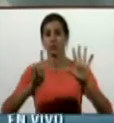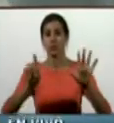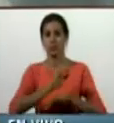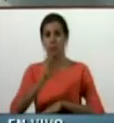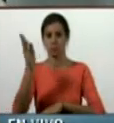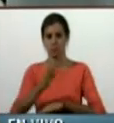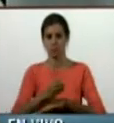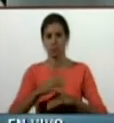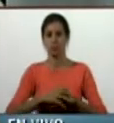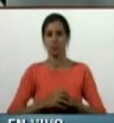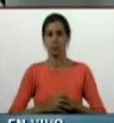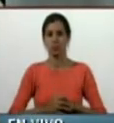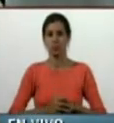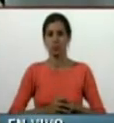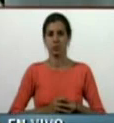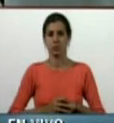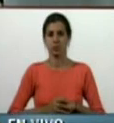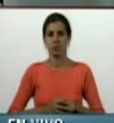0.26%.